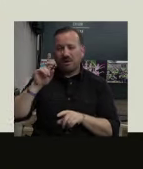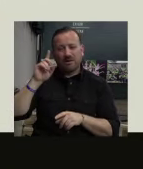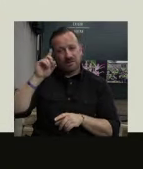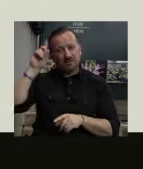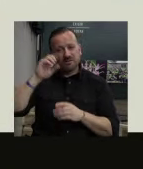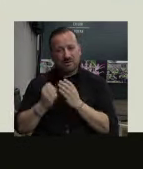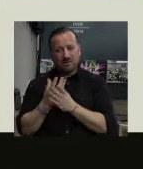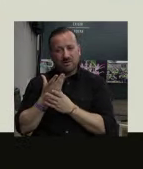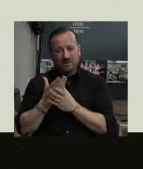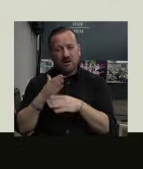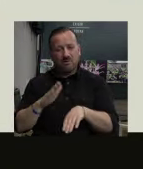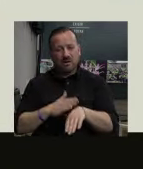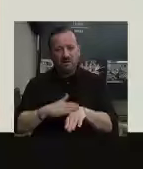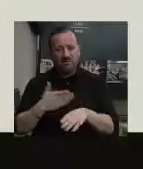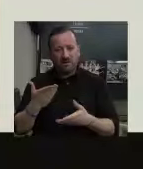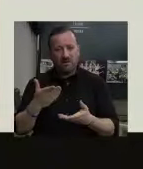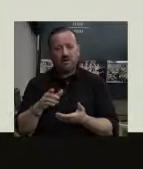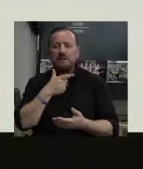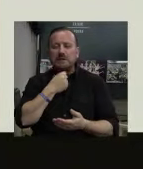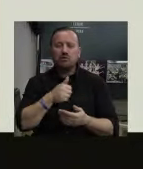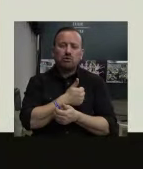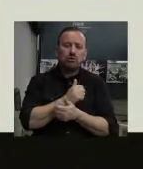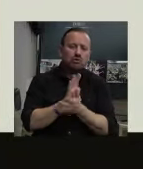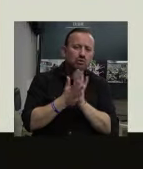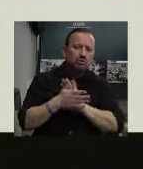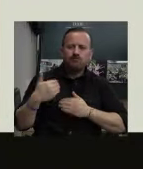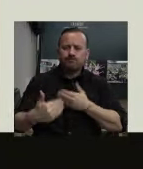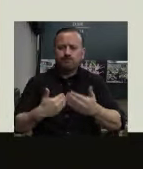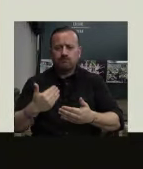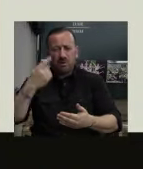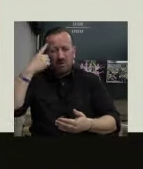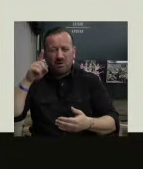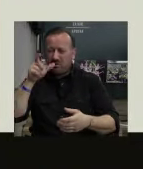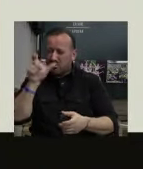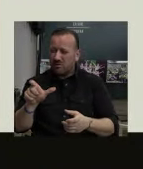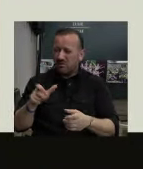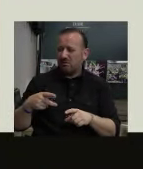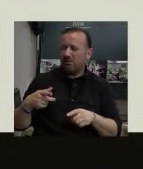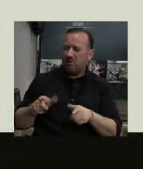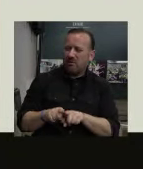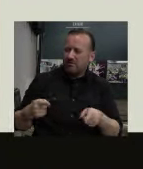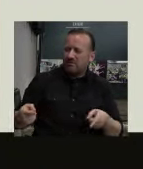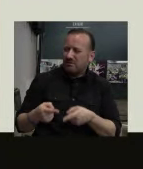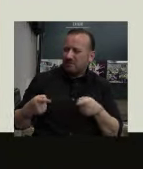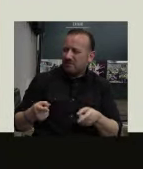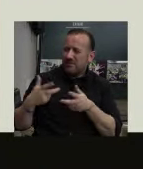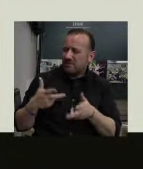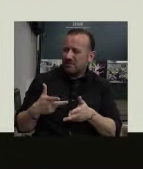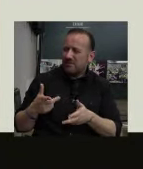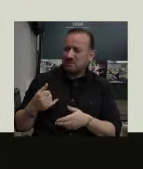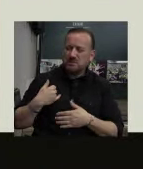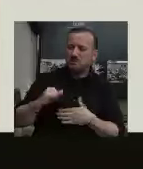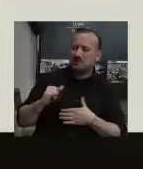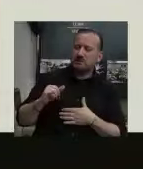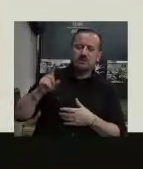papel queremos que todo fluya pero no soportamos la persona que nos exige es una Innovación de mentiras